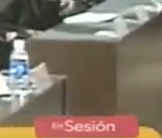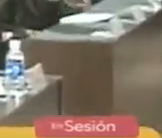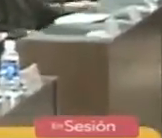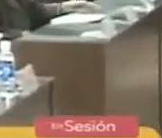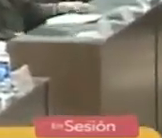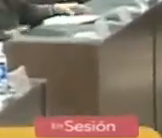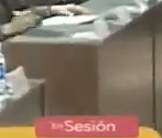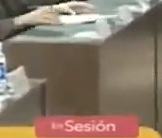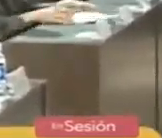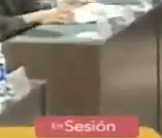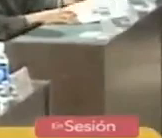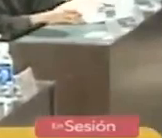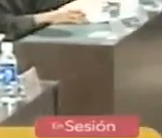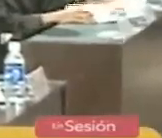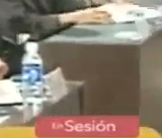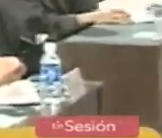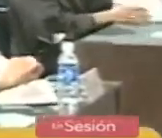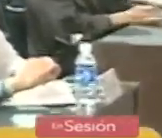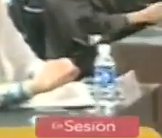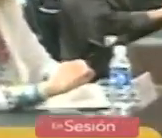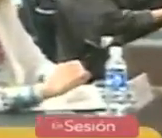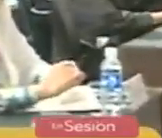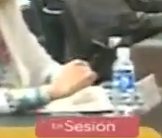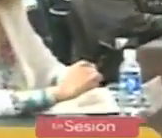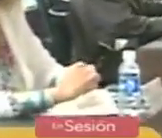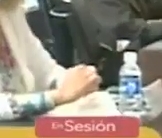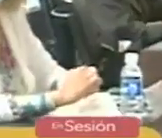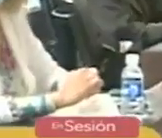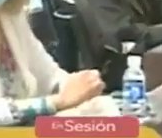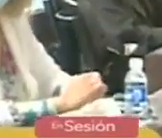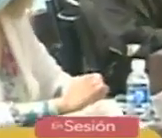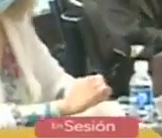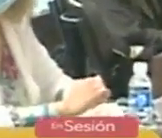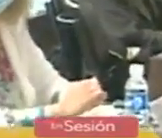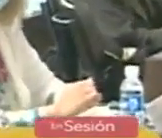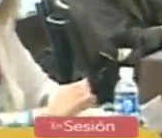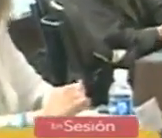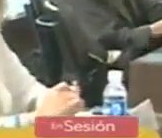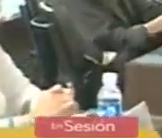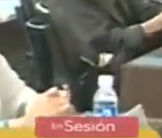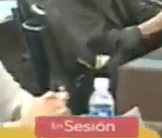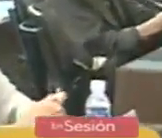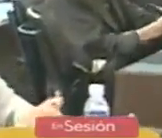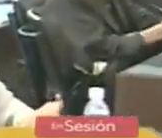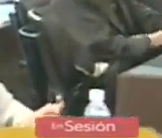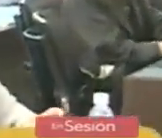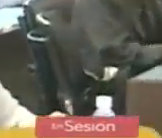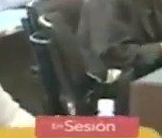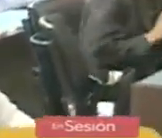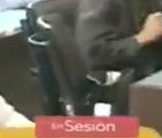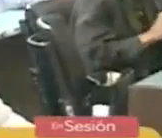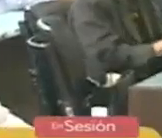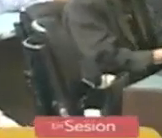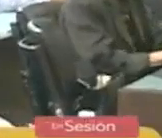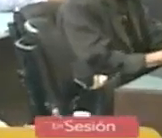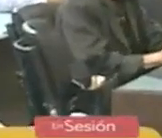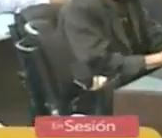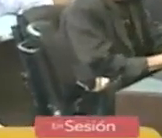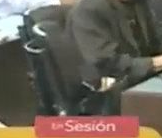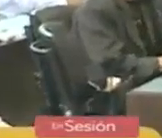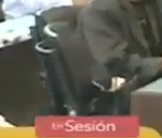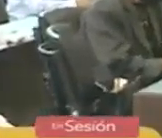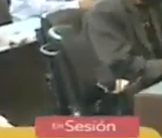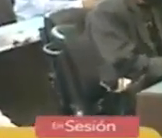destacar, pues, que este avión fue detenido el pasado 6 de junio con 19 tripulantes, 14 venezolanos y